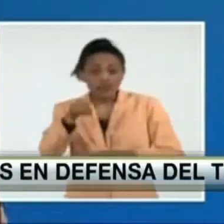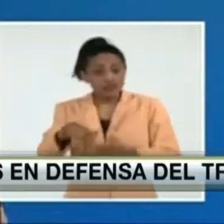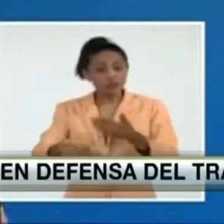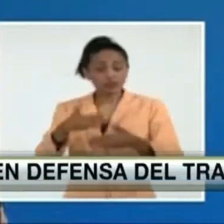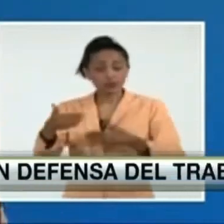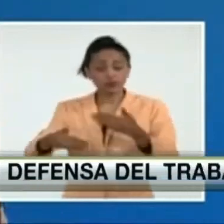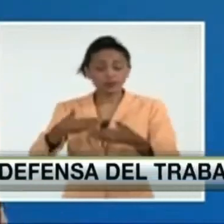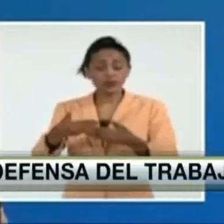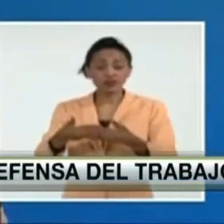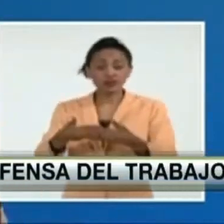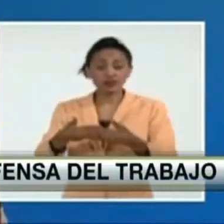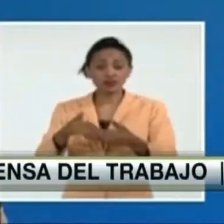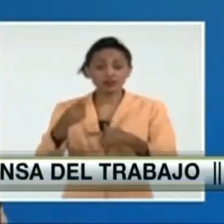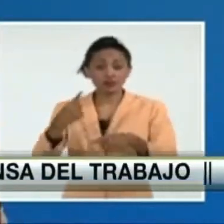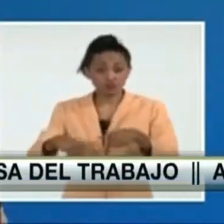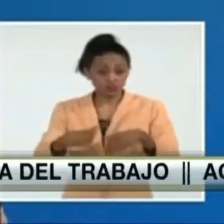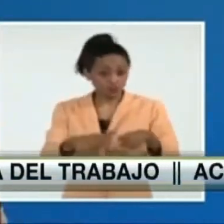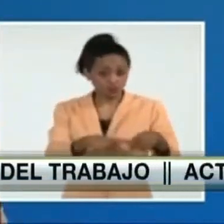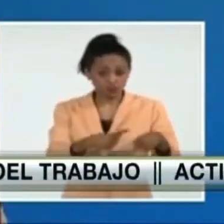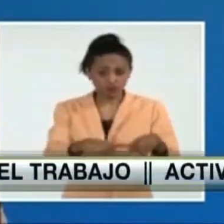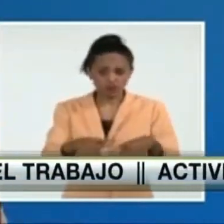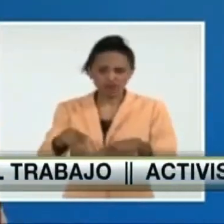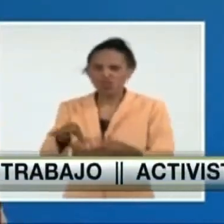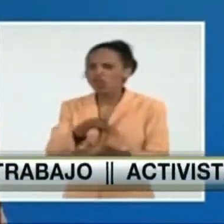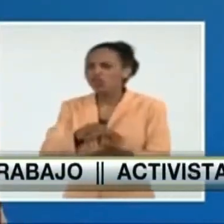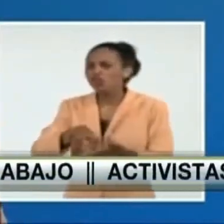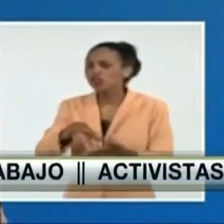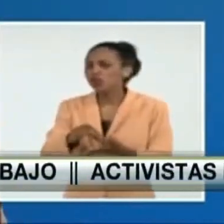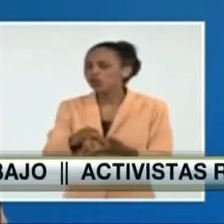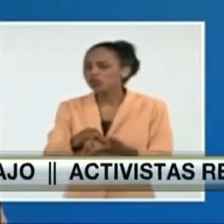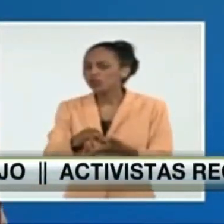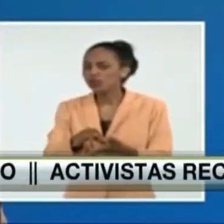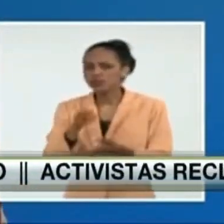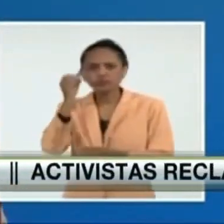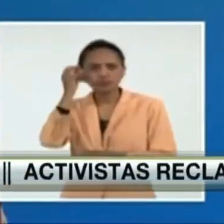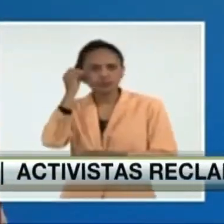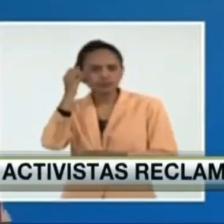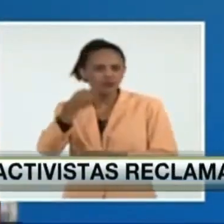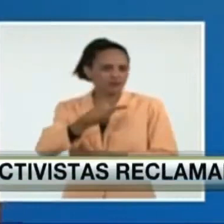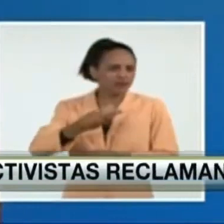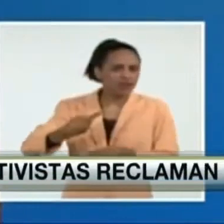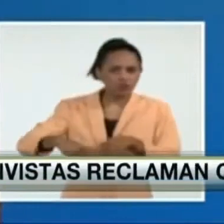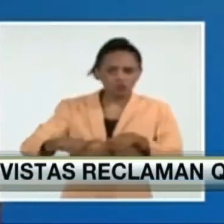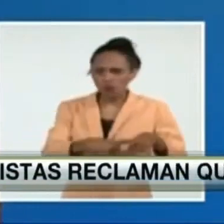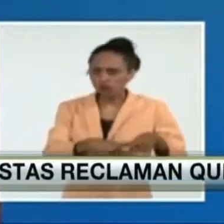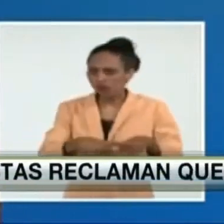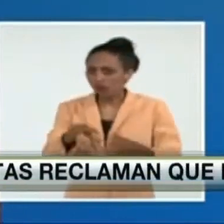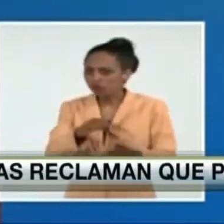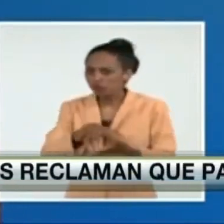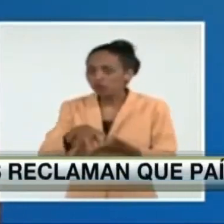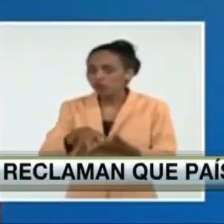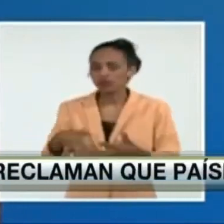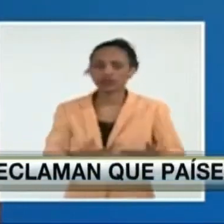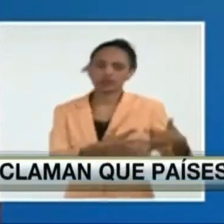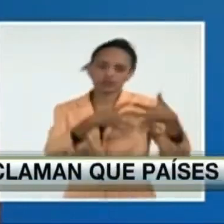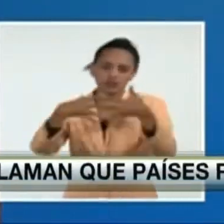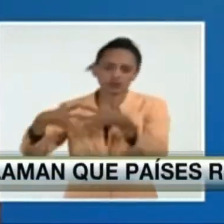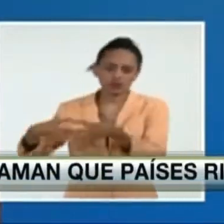informáticos que están asentados en el territorio de los Estados Unidos y bajo soberanía de ese